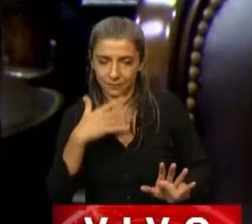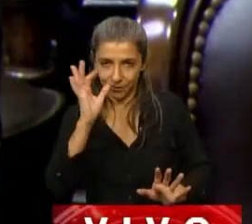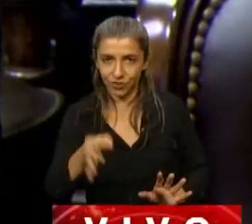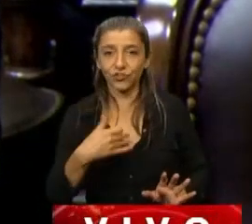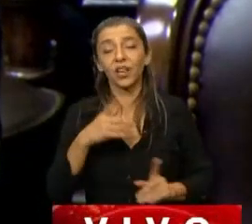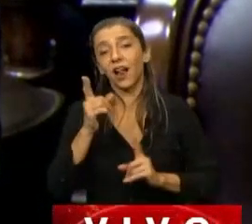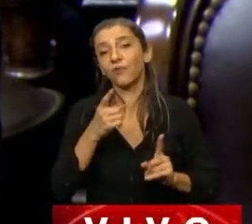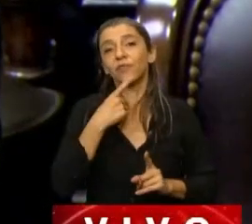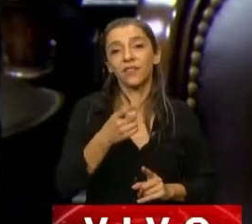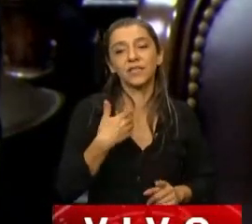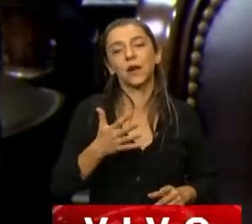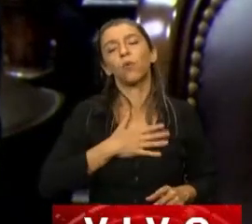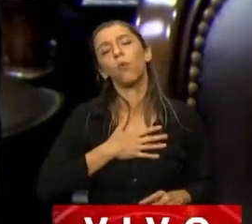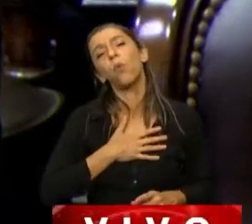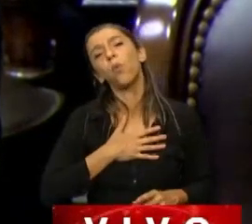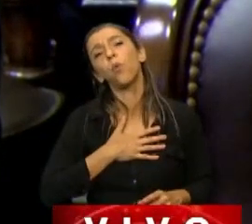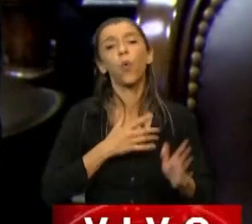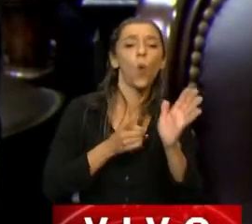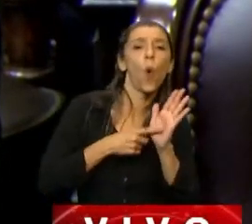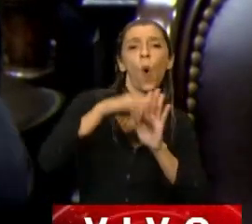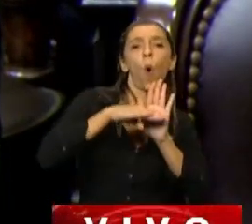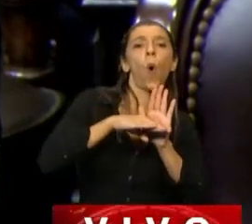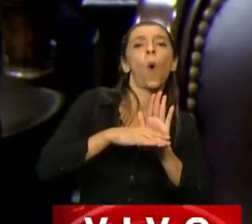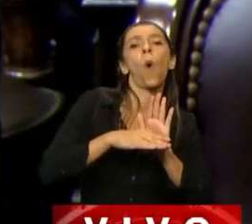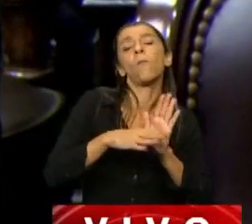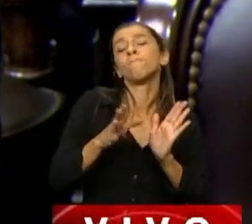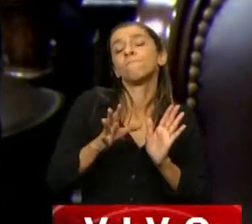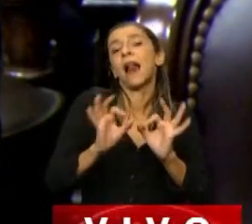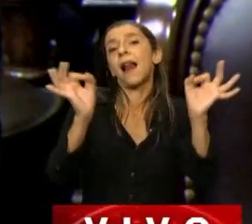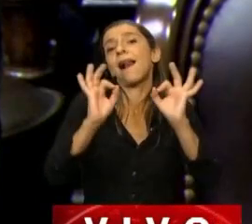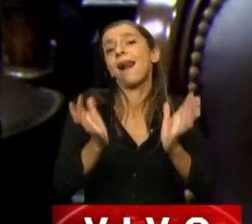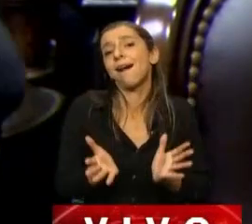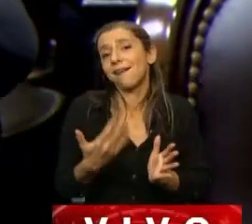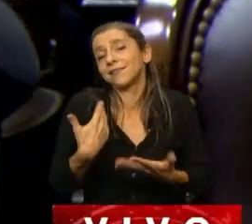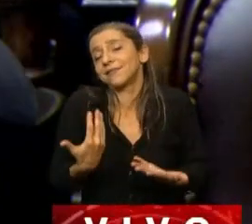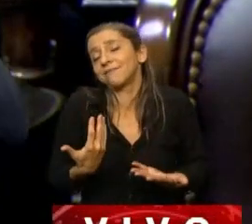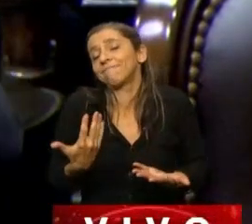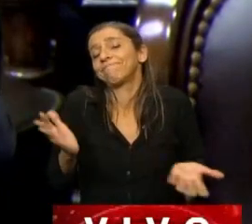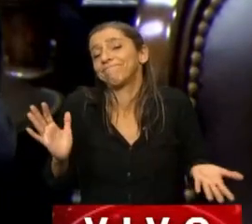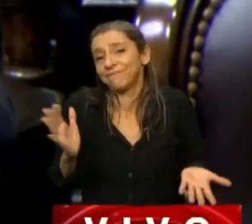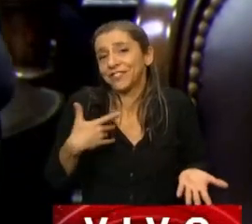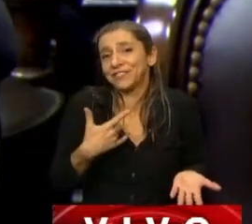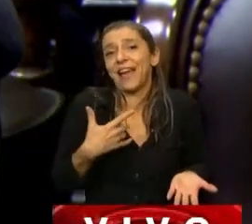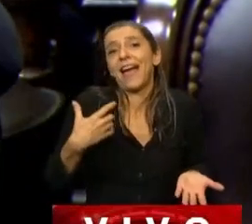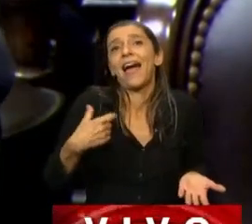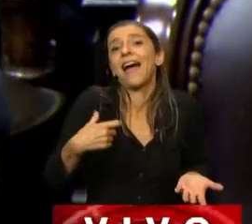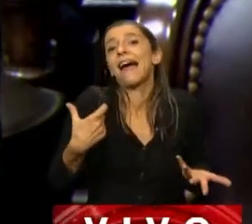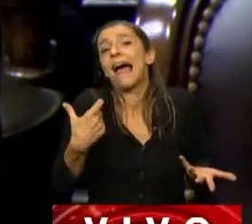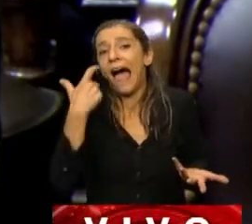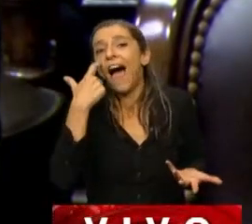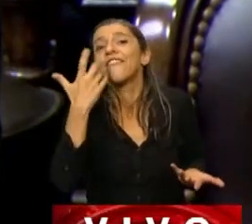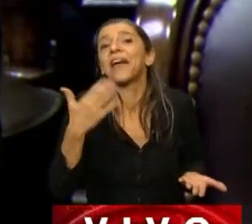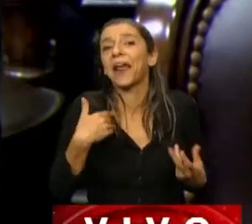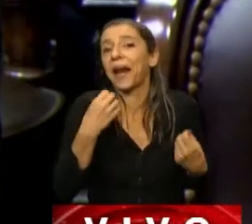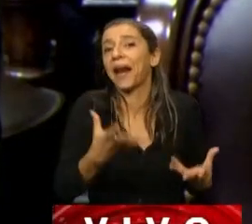las reformas estructurales que eliminen los derechos sociales en Argentina, y un Fondo Monetario que estoy convencido más temprano que tarde nos va a exigir en esa